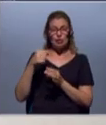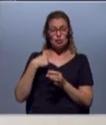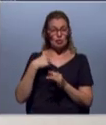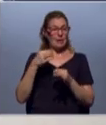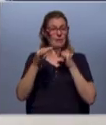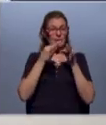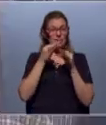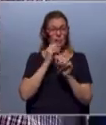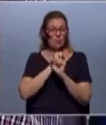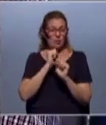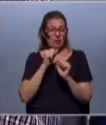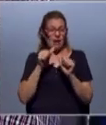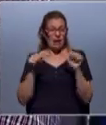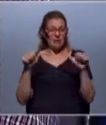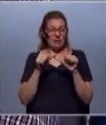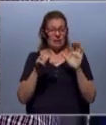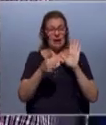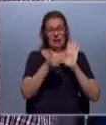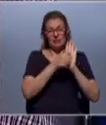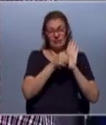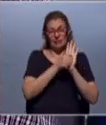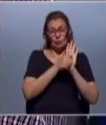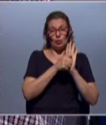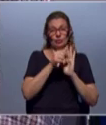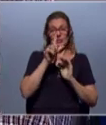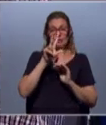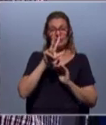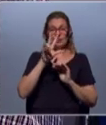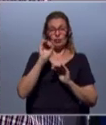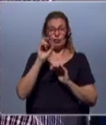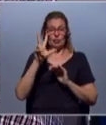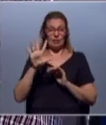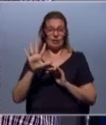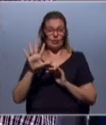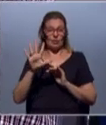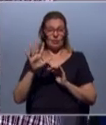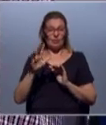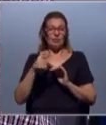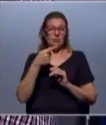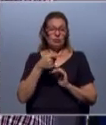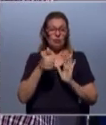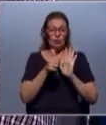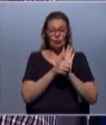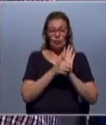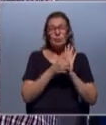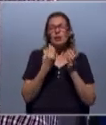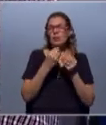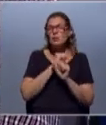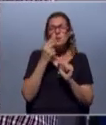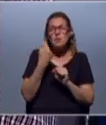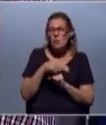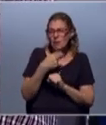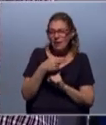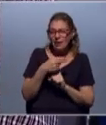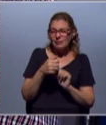en el artículo 305 que está desde 1918 y que nunca se aplicó ahora porque nunca se aplicó porque cada